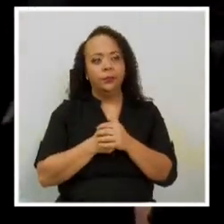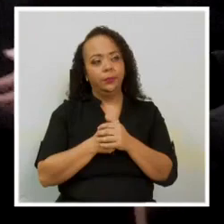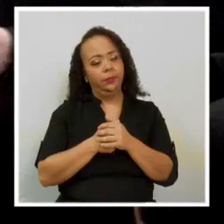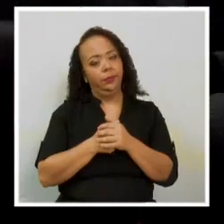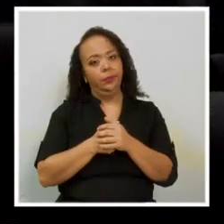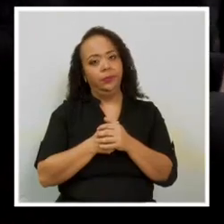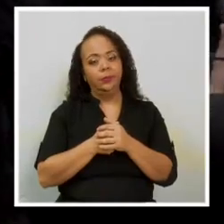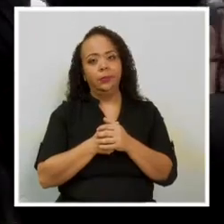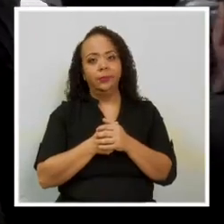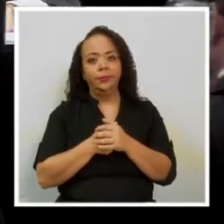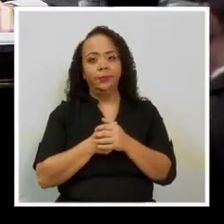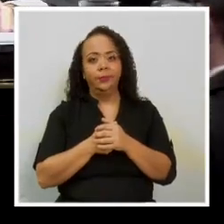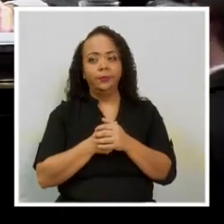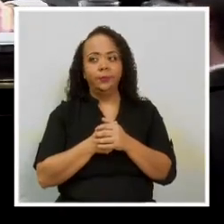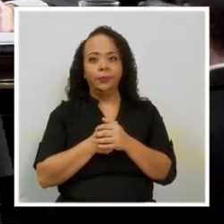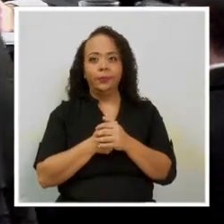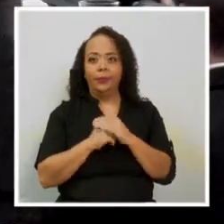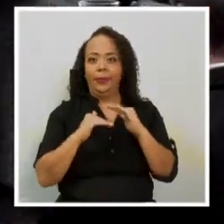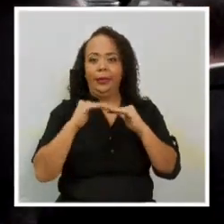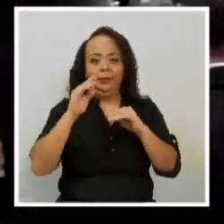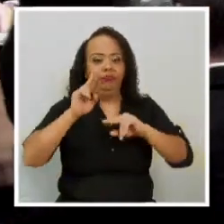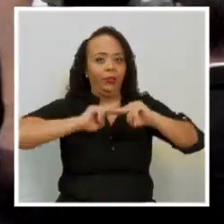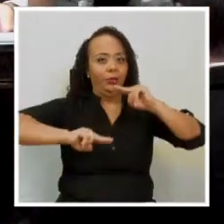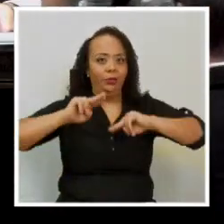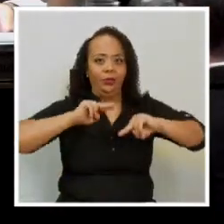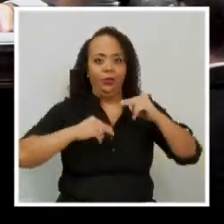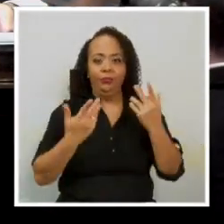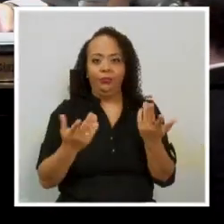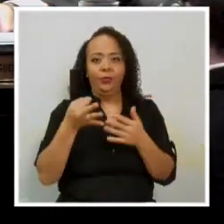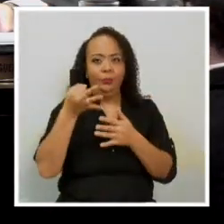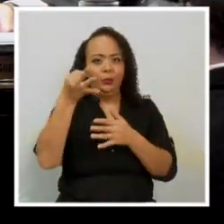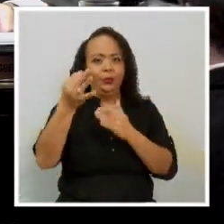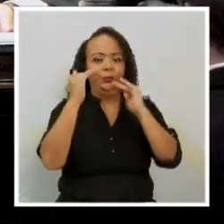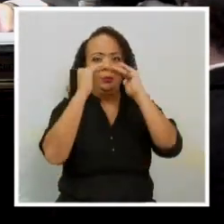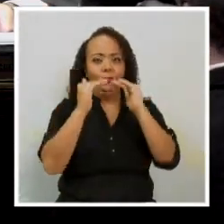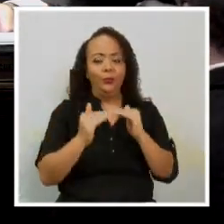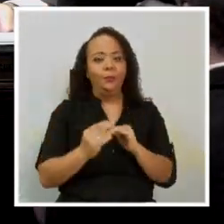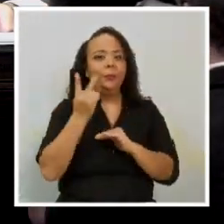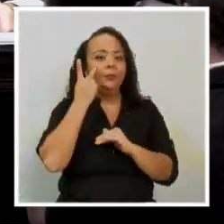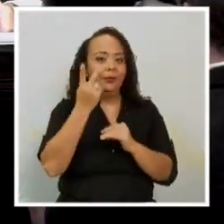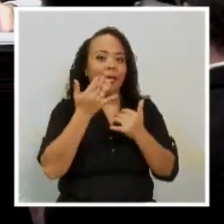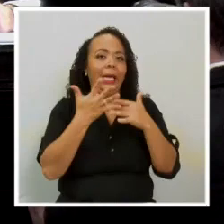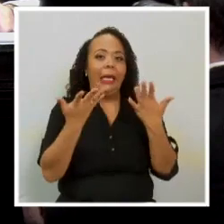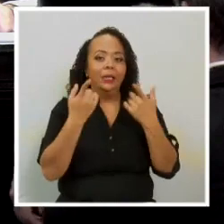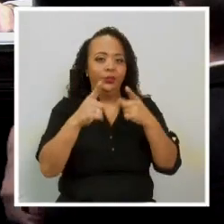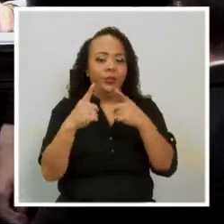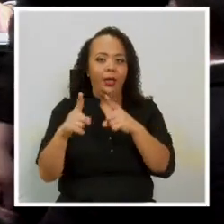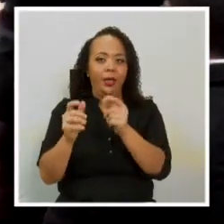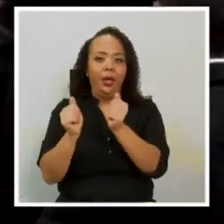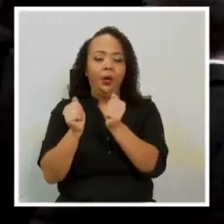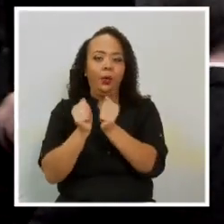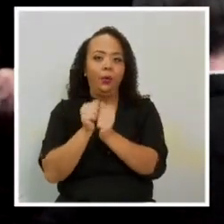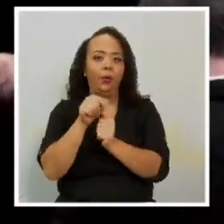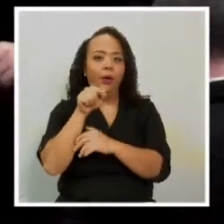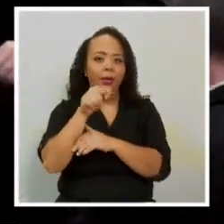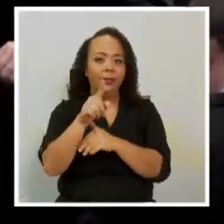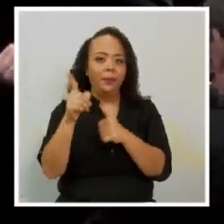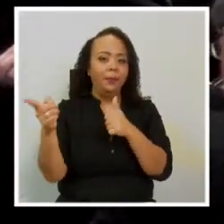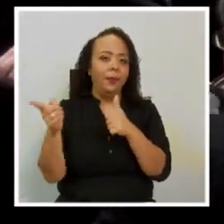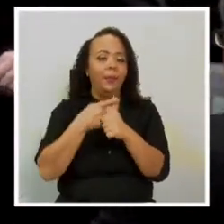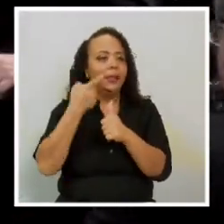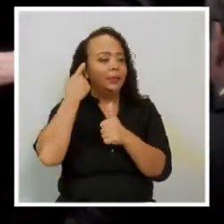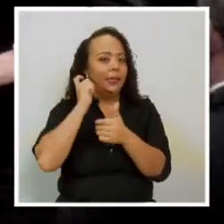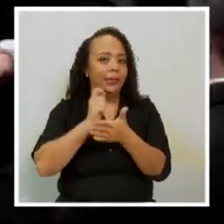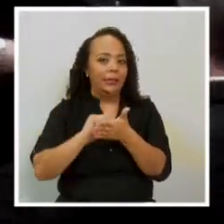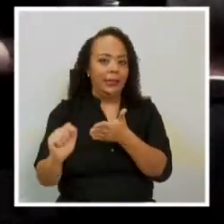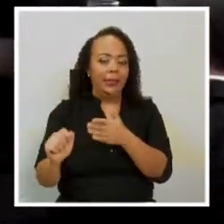prácticamente, se podría decir que casi que la negociación de los próximos puestos. Vamos a ver qué sucede con esa primera